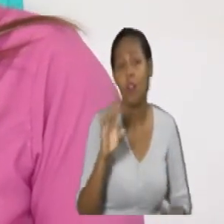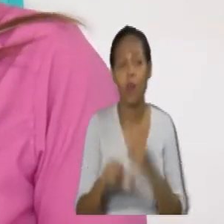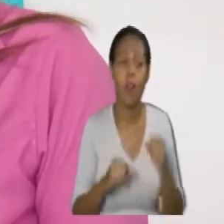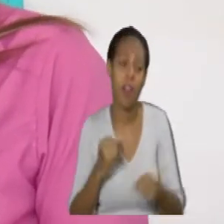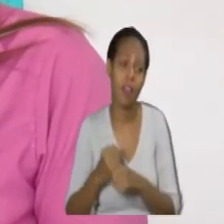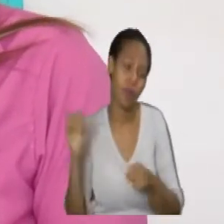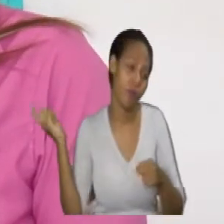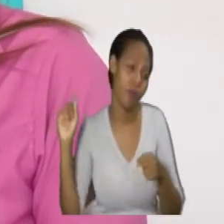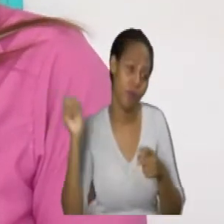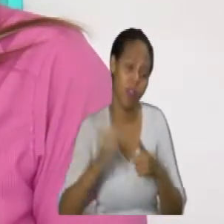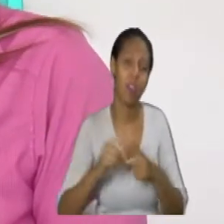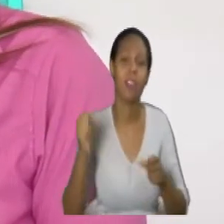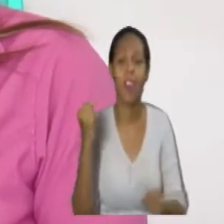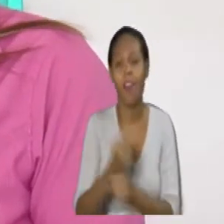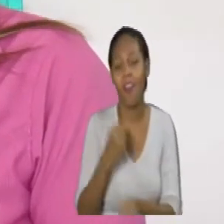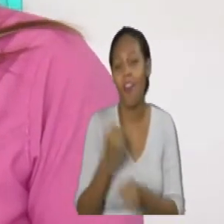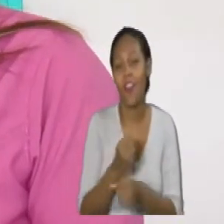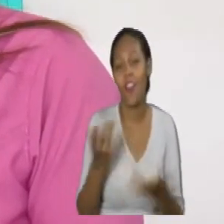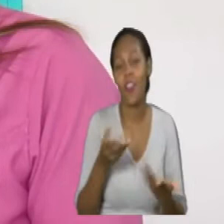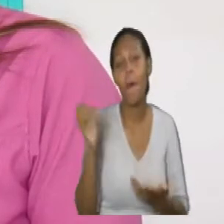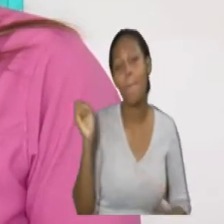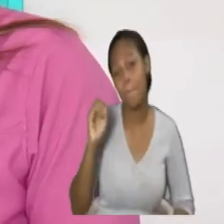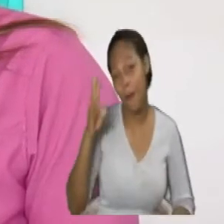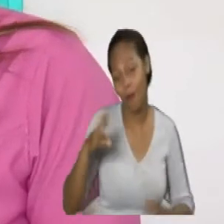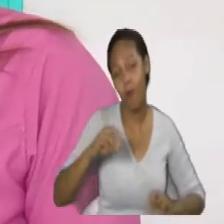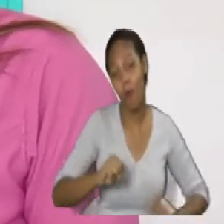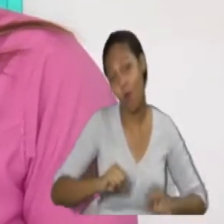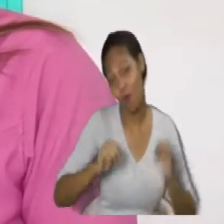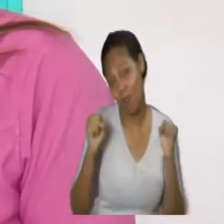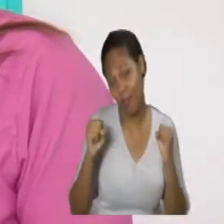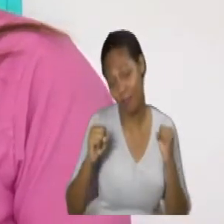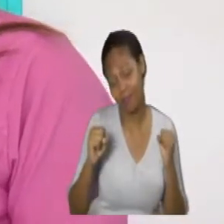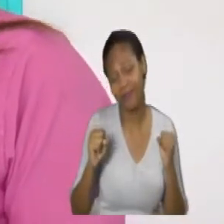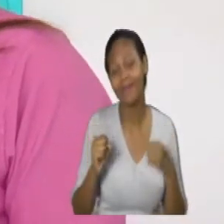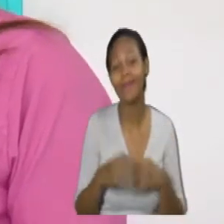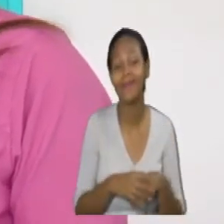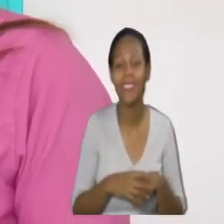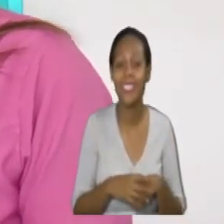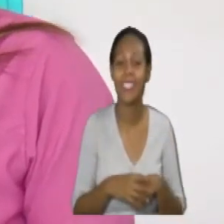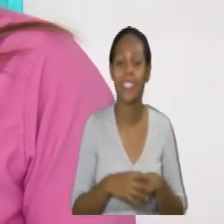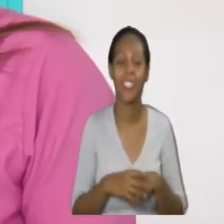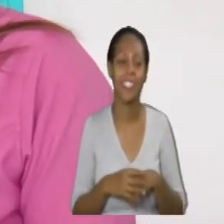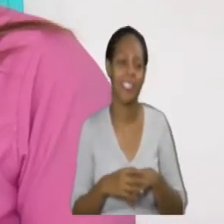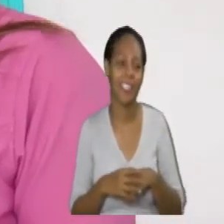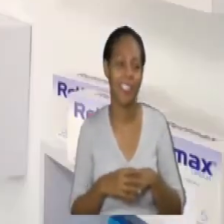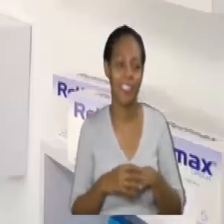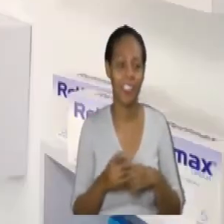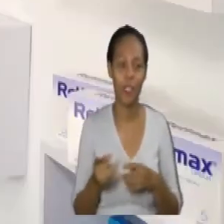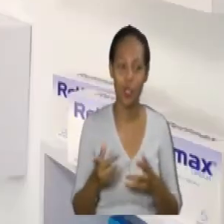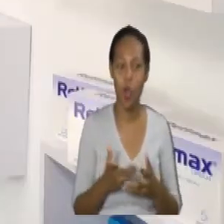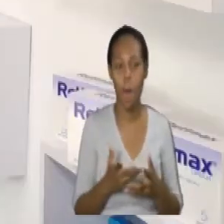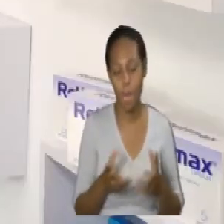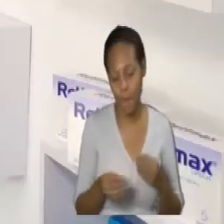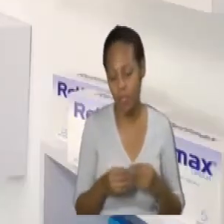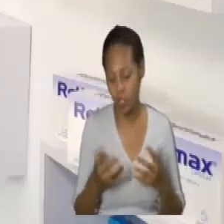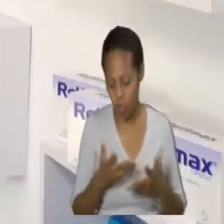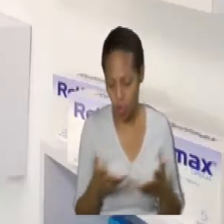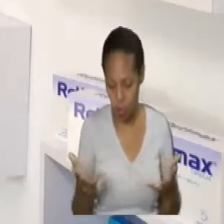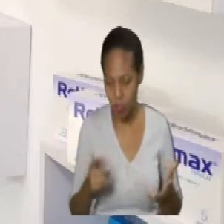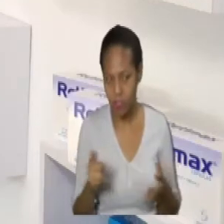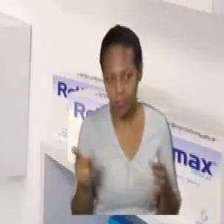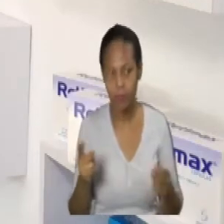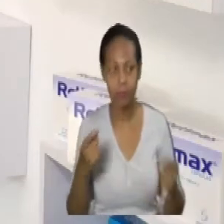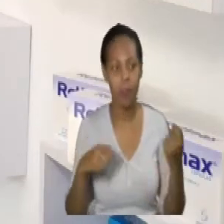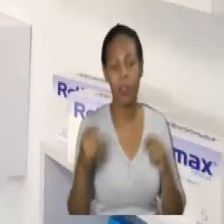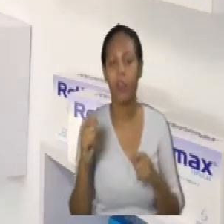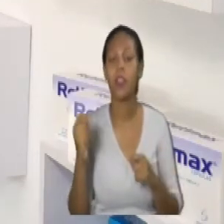Bogotá, y en la parte de mercado con mis productos ya llevo